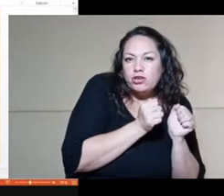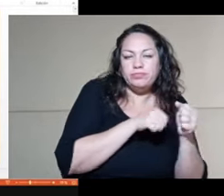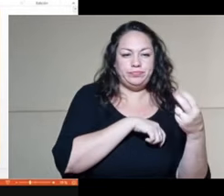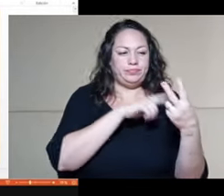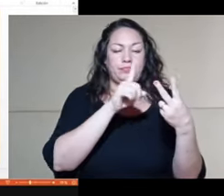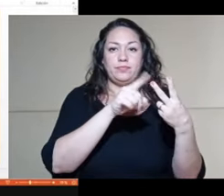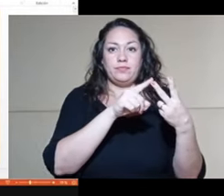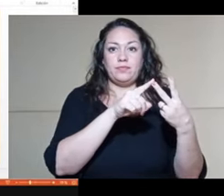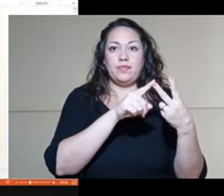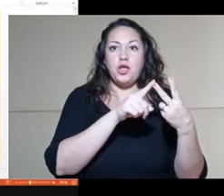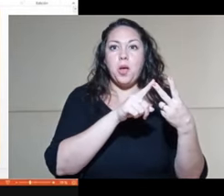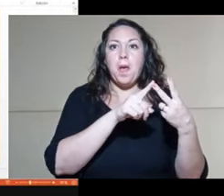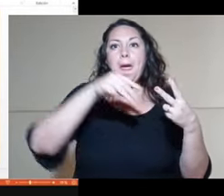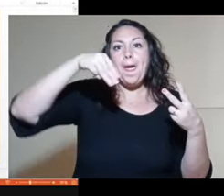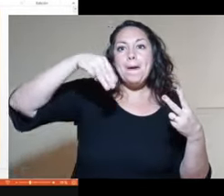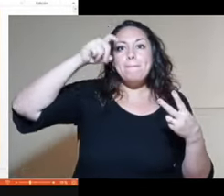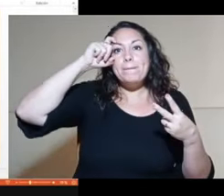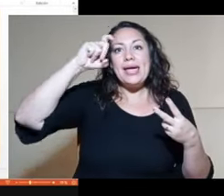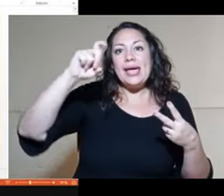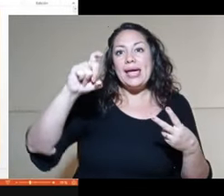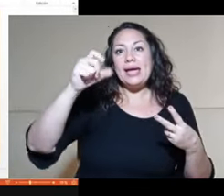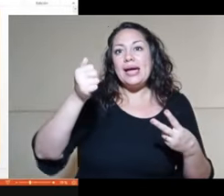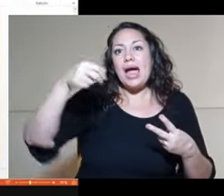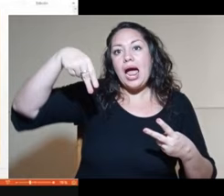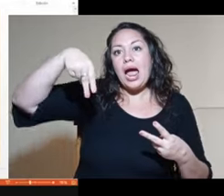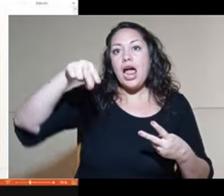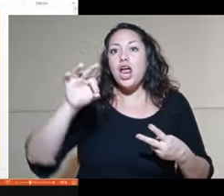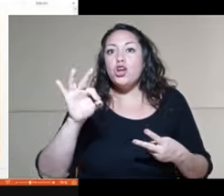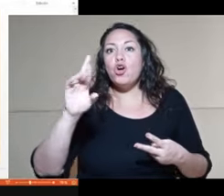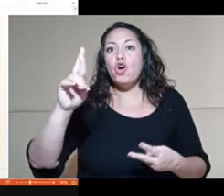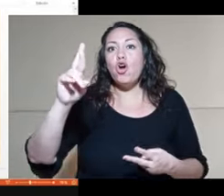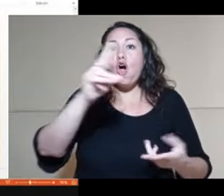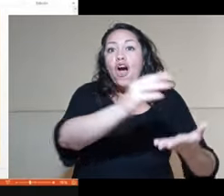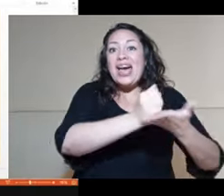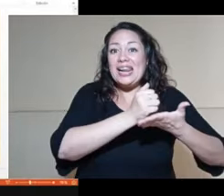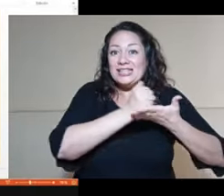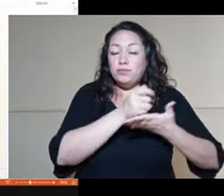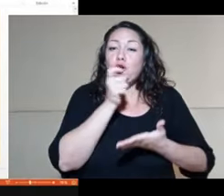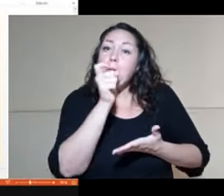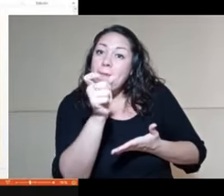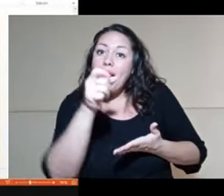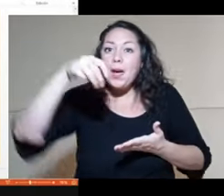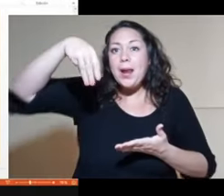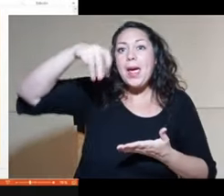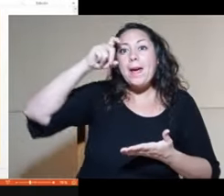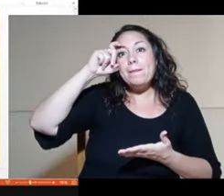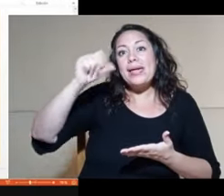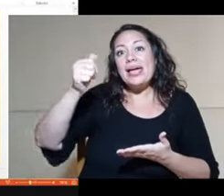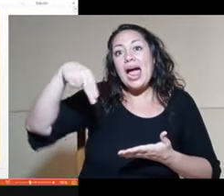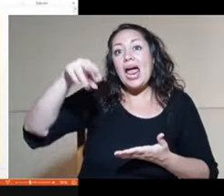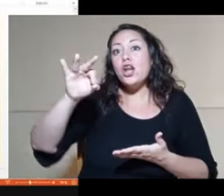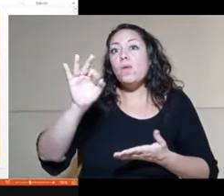calor, frío o calor. Después tenemos los que se llaman mecanorreceptores. Los mecanorreceptores, si ustedes ven la